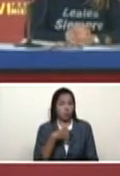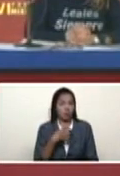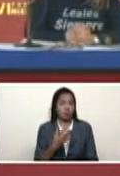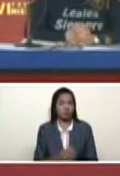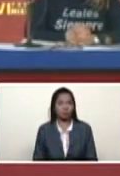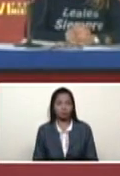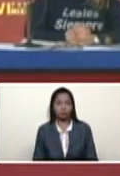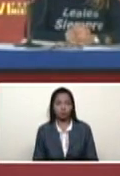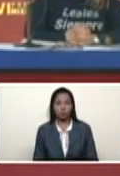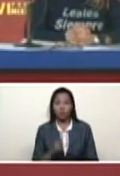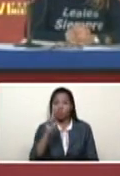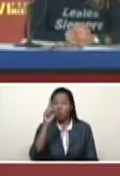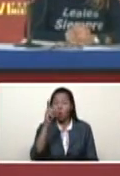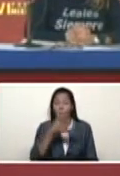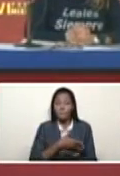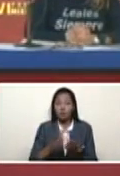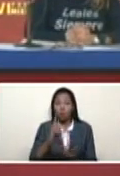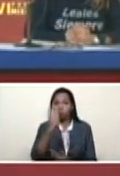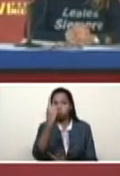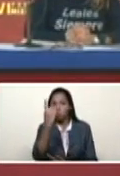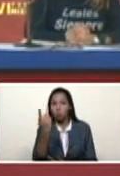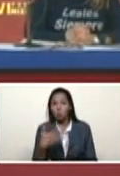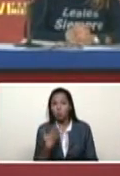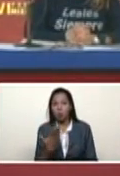De 1.000.001